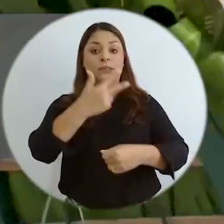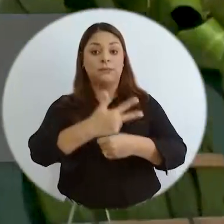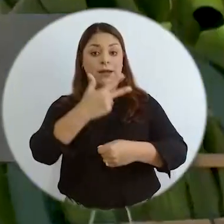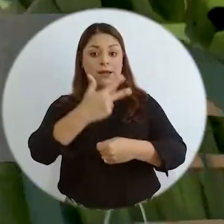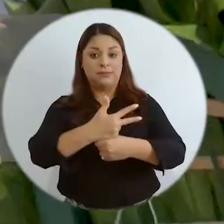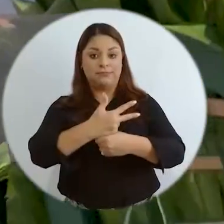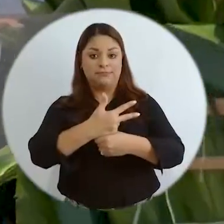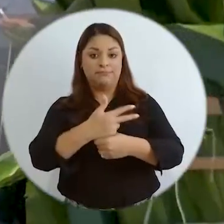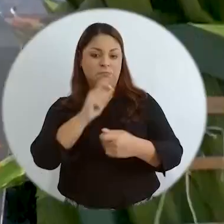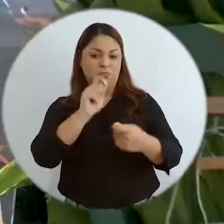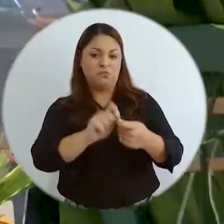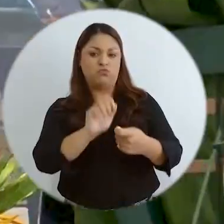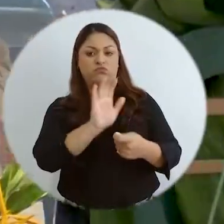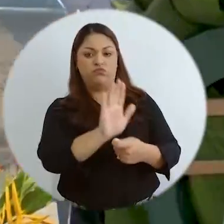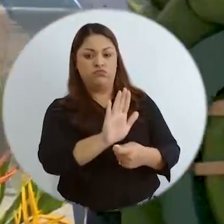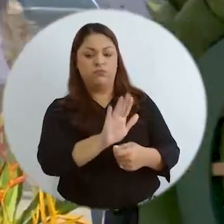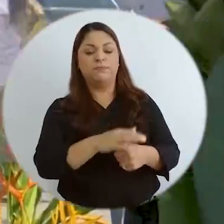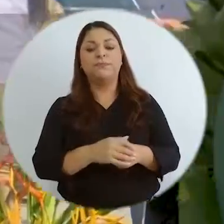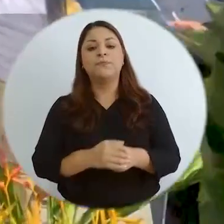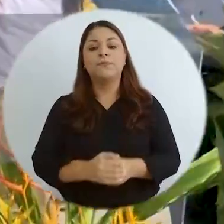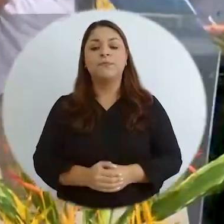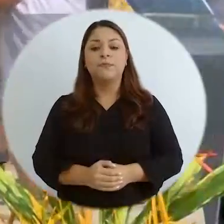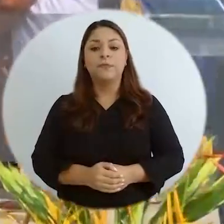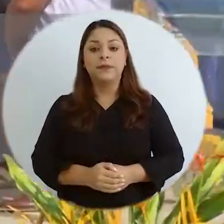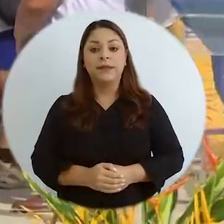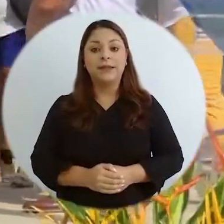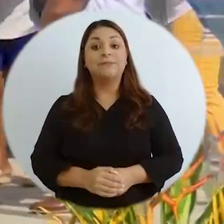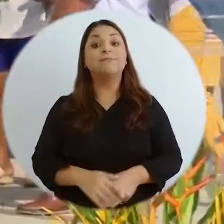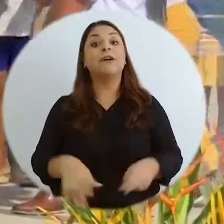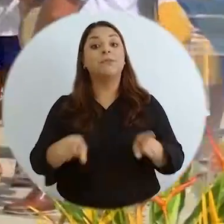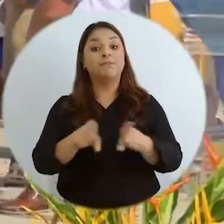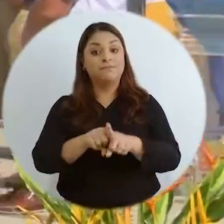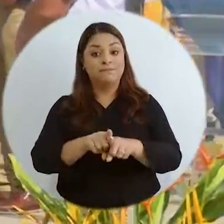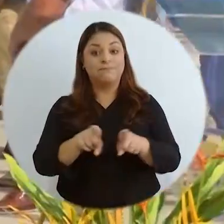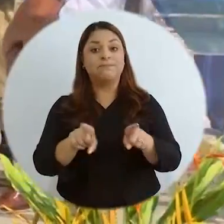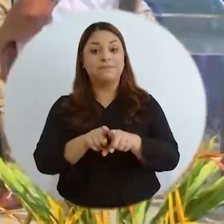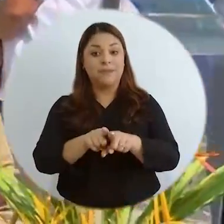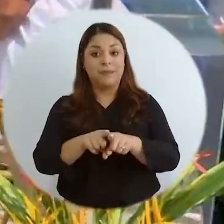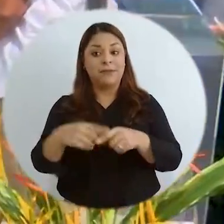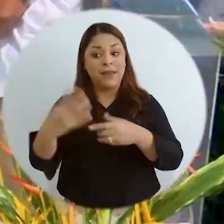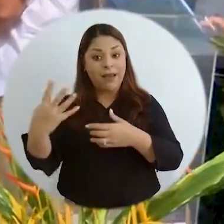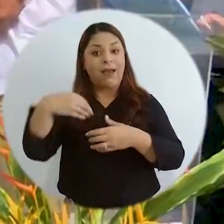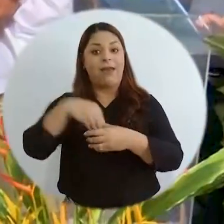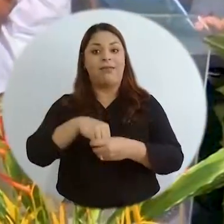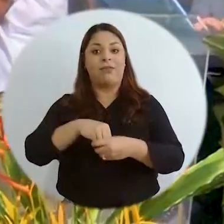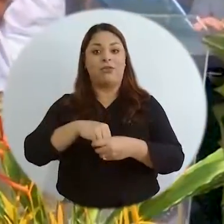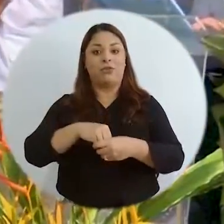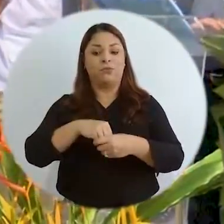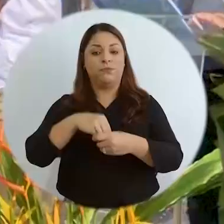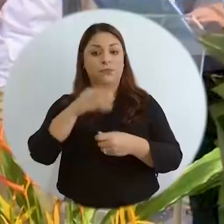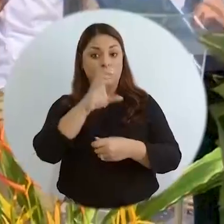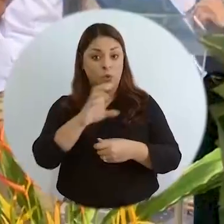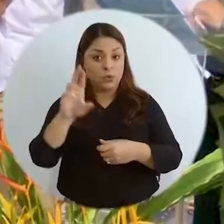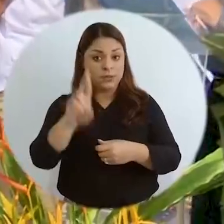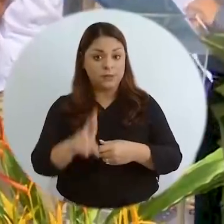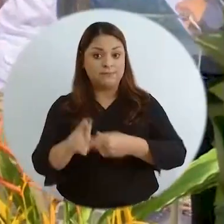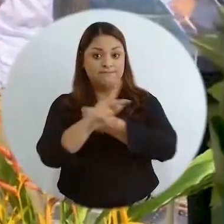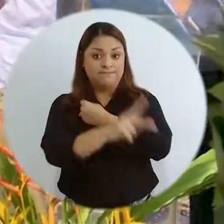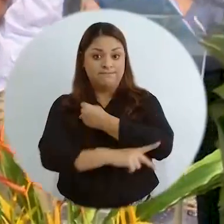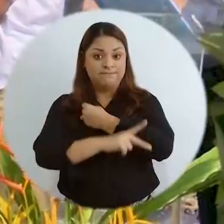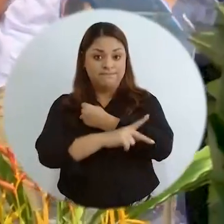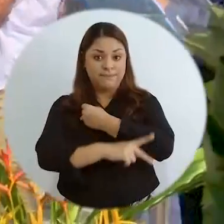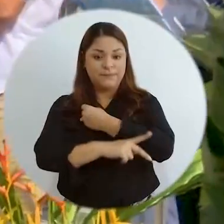al interior del país, en lo que tiene que ver con esa voluntad popular y lo que ésta sostiene,